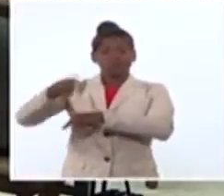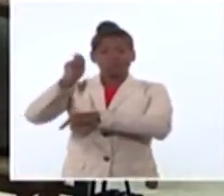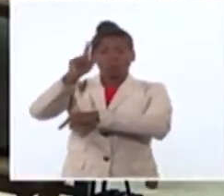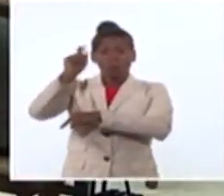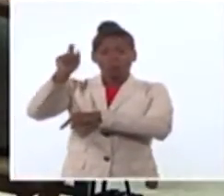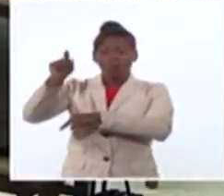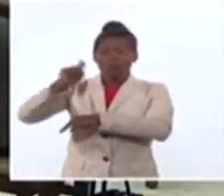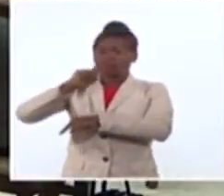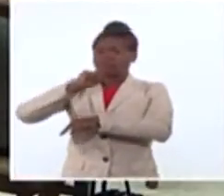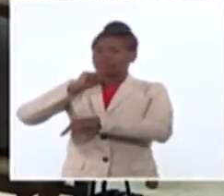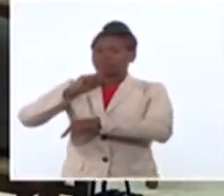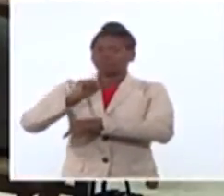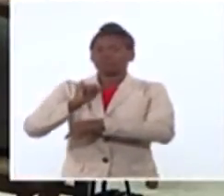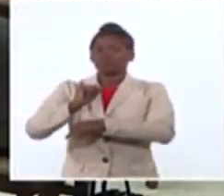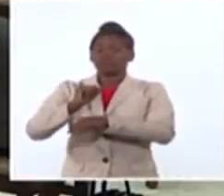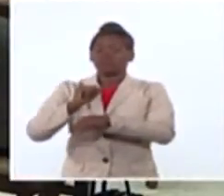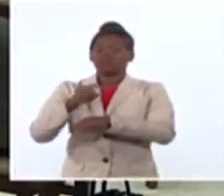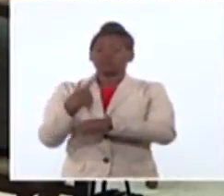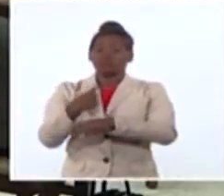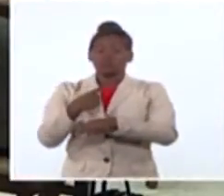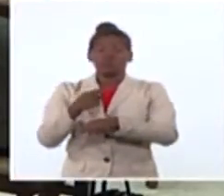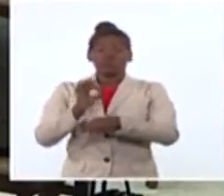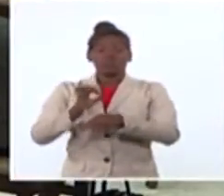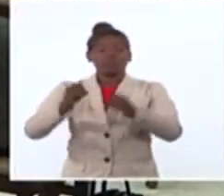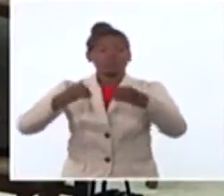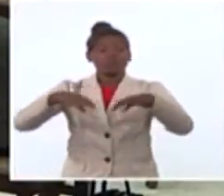de la pandemia y la crisis económica